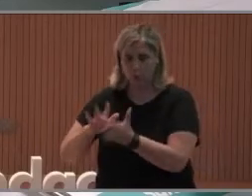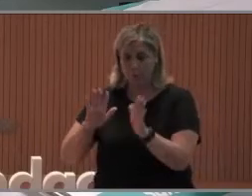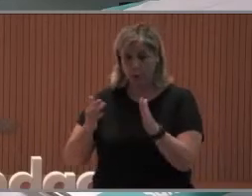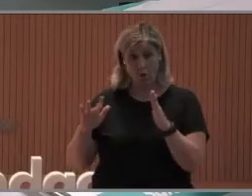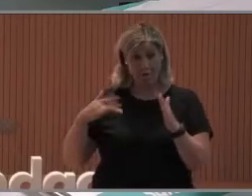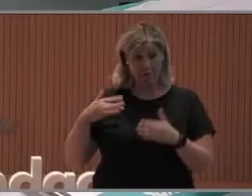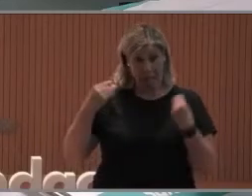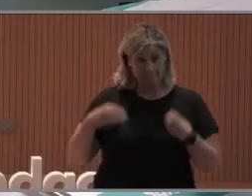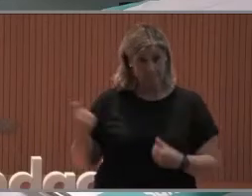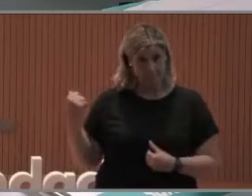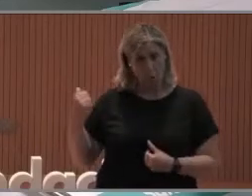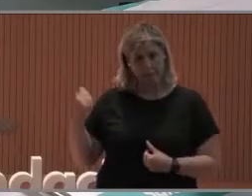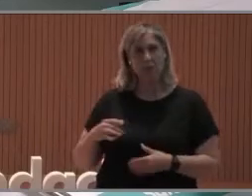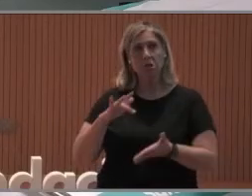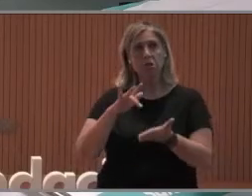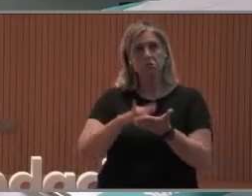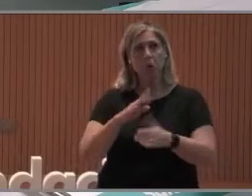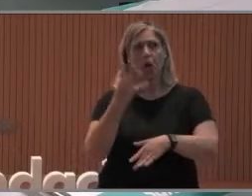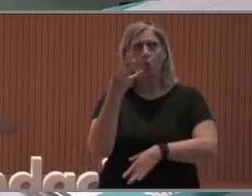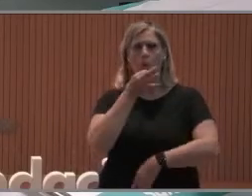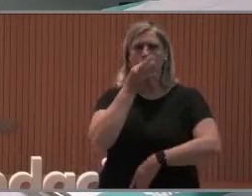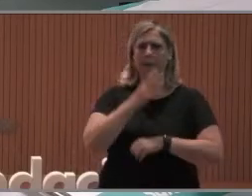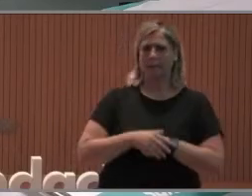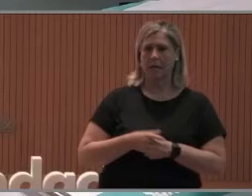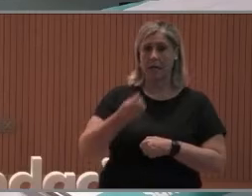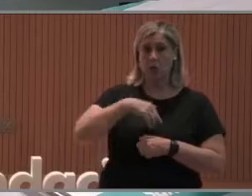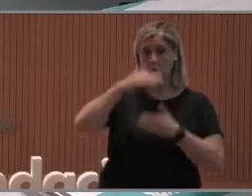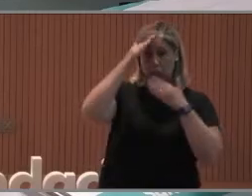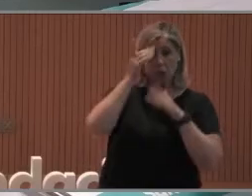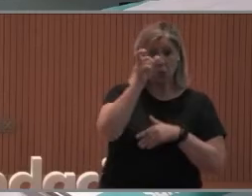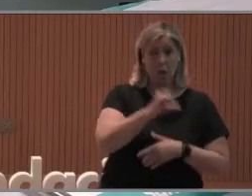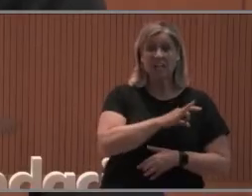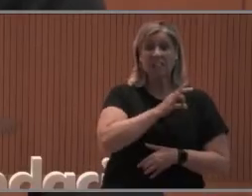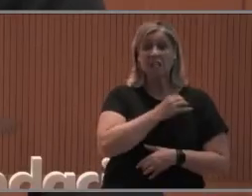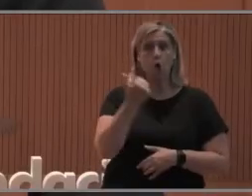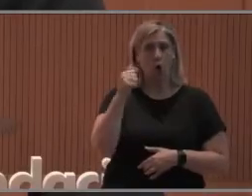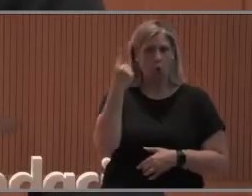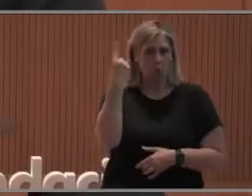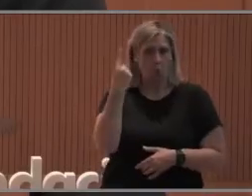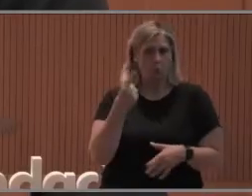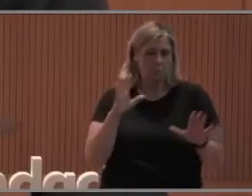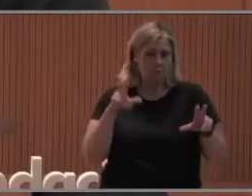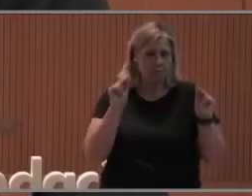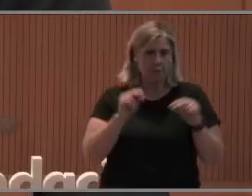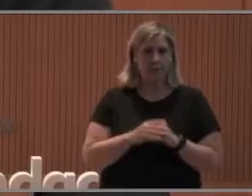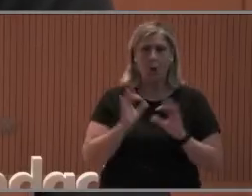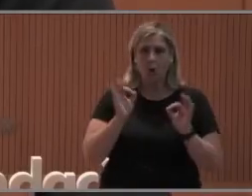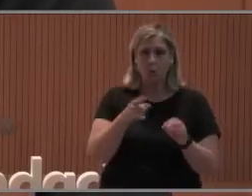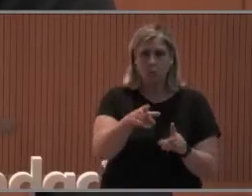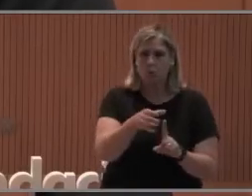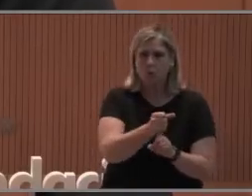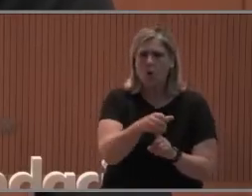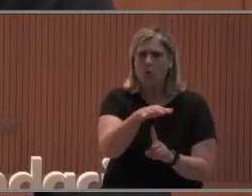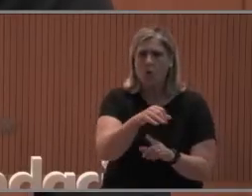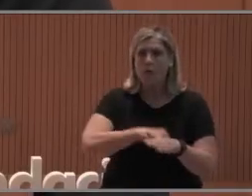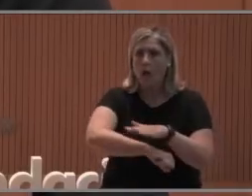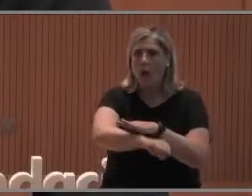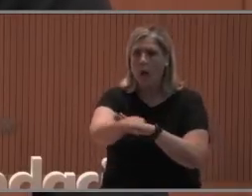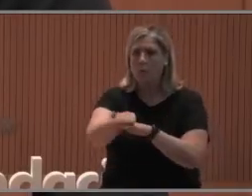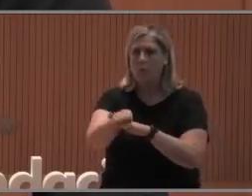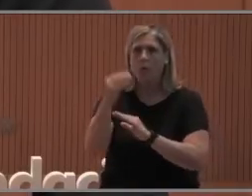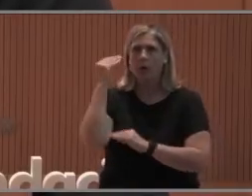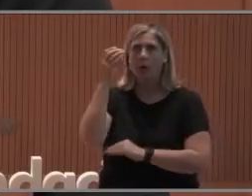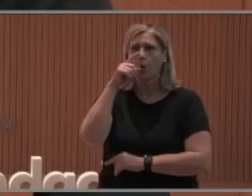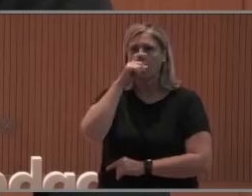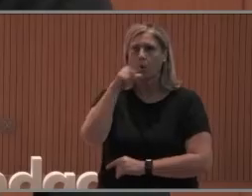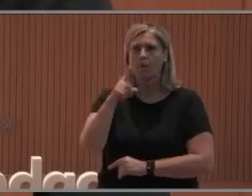allí, eran las 4 de la tarde, acabamos de atender a un señor que nos trajeron, se lo habían encontrado en un campo, creo recordar